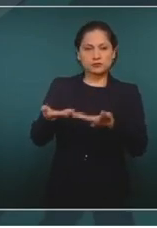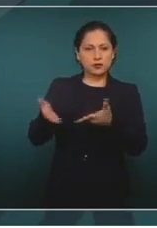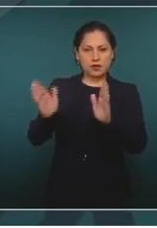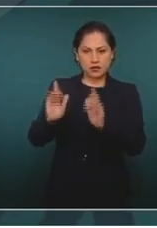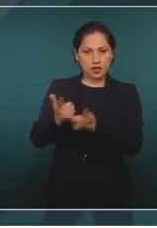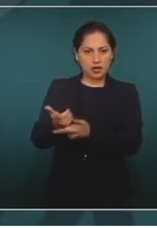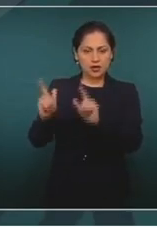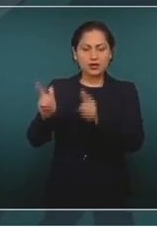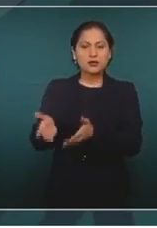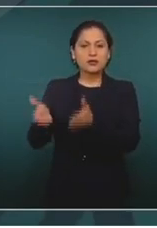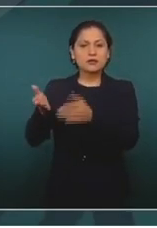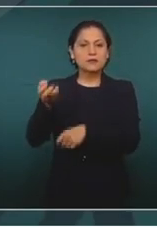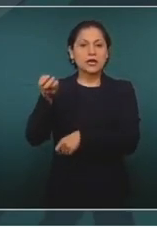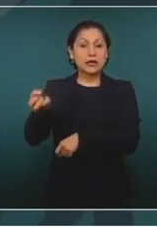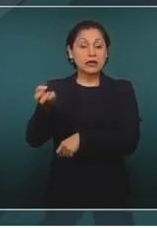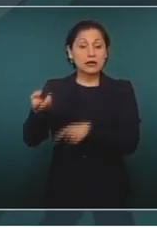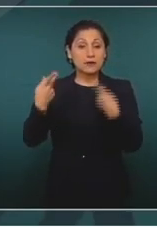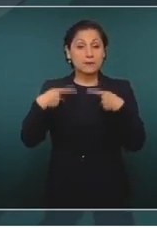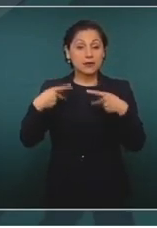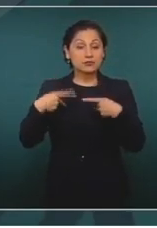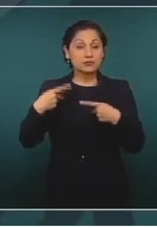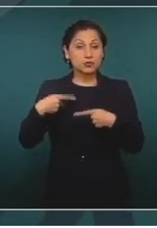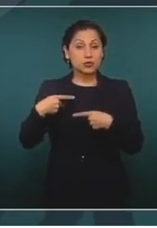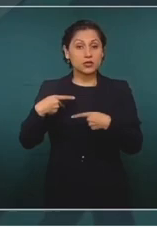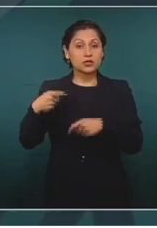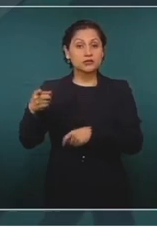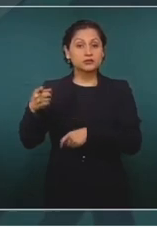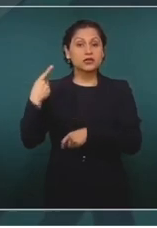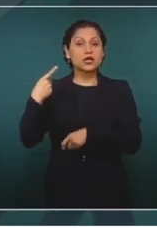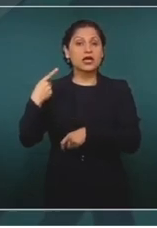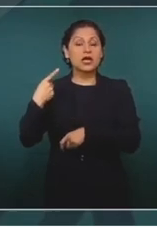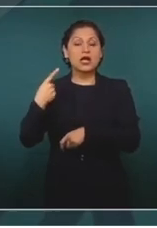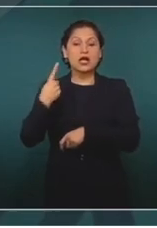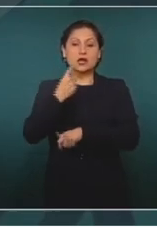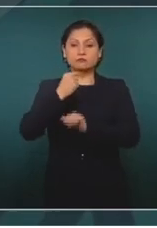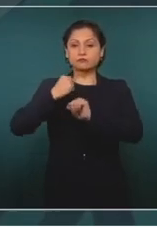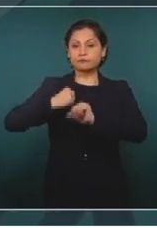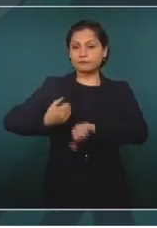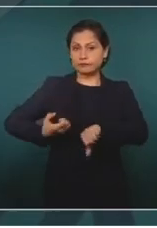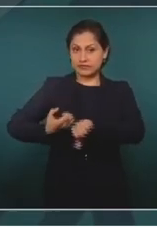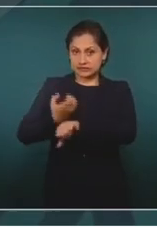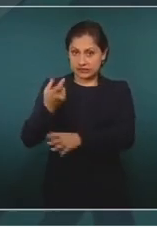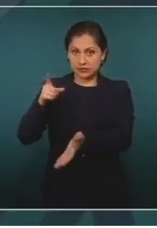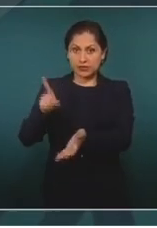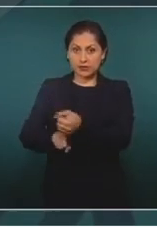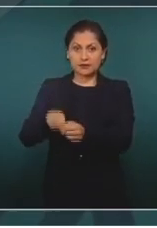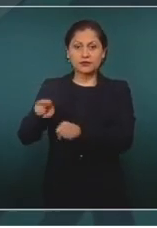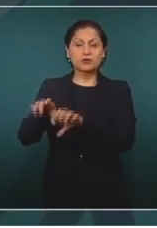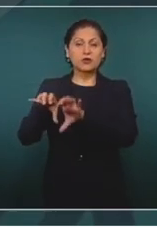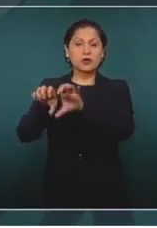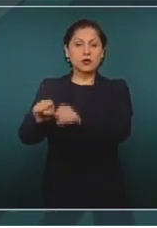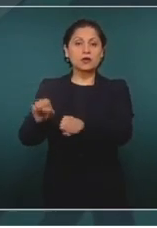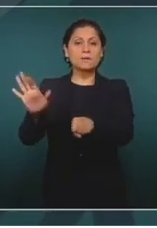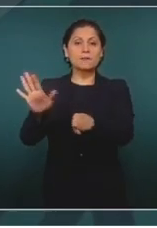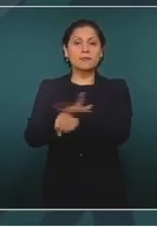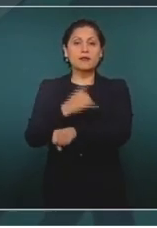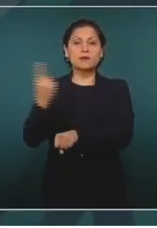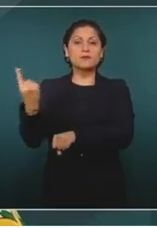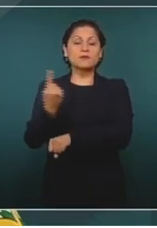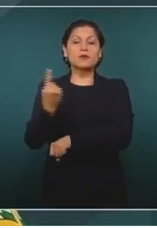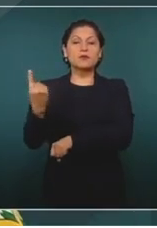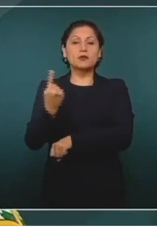que detuvo las fuerzas del Estado por haber obstruido las vías de comunicación,